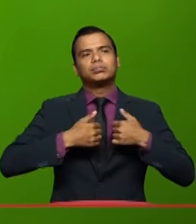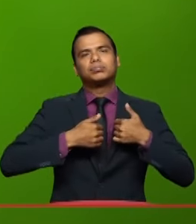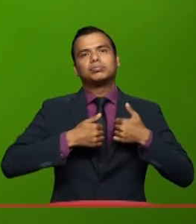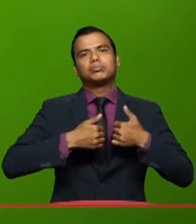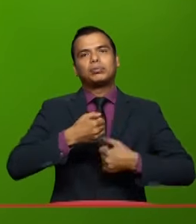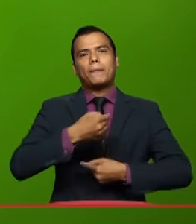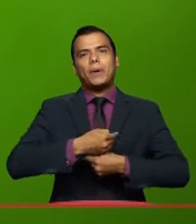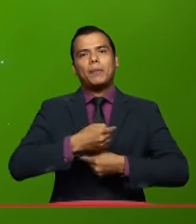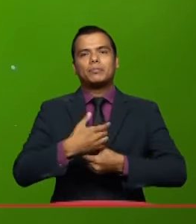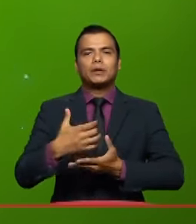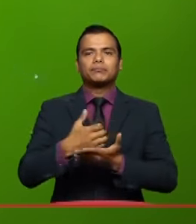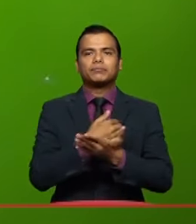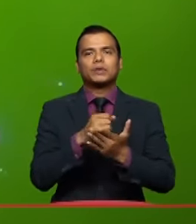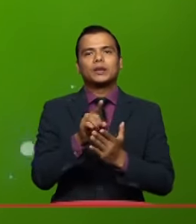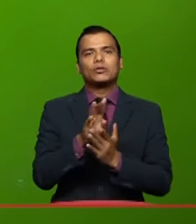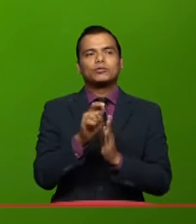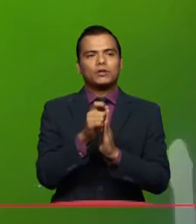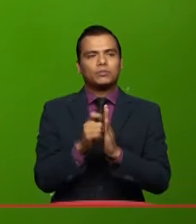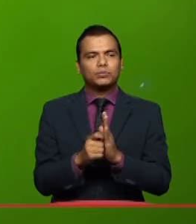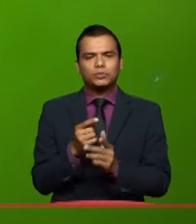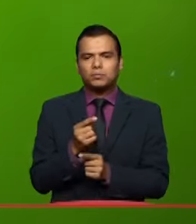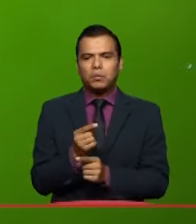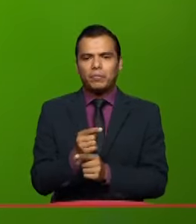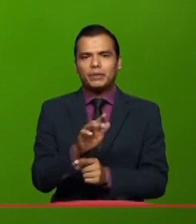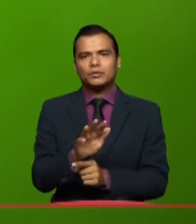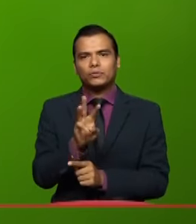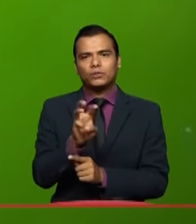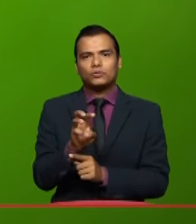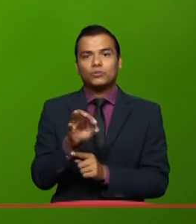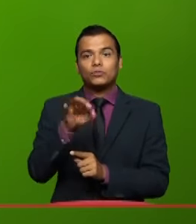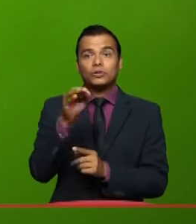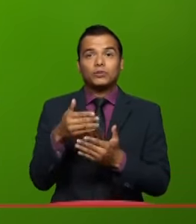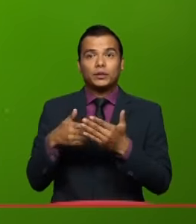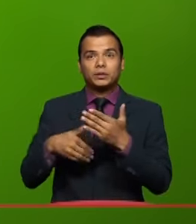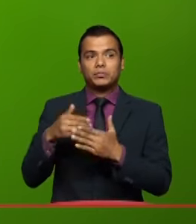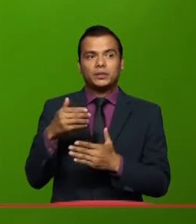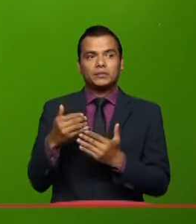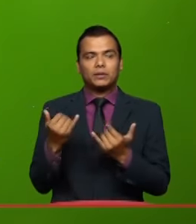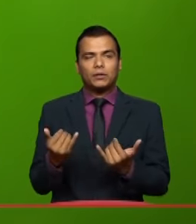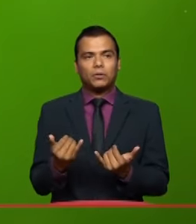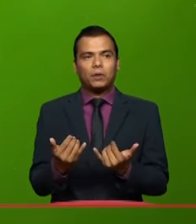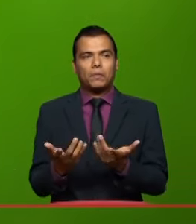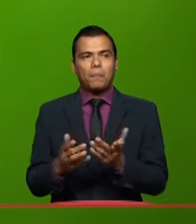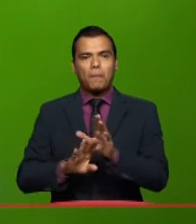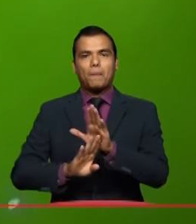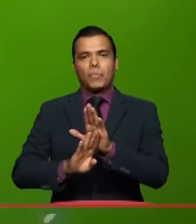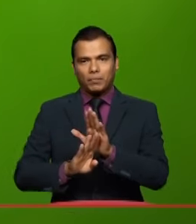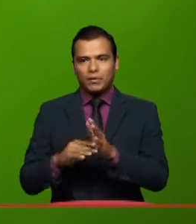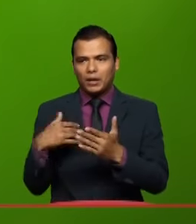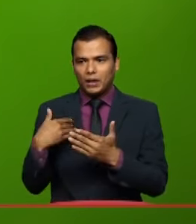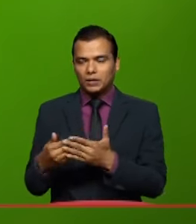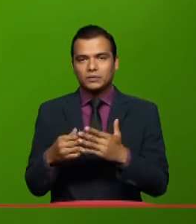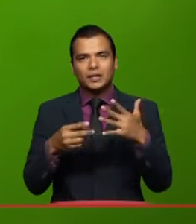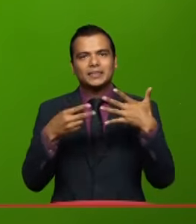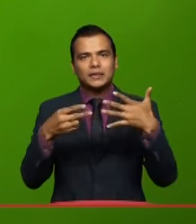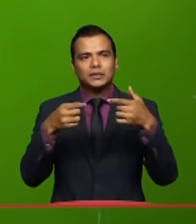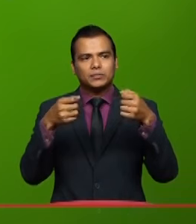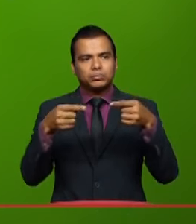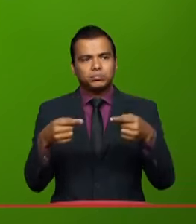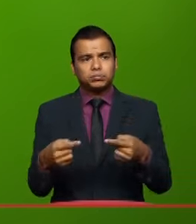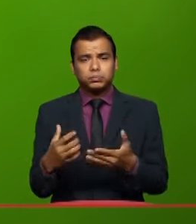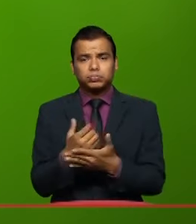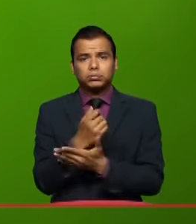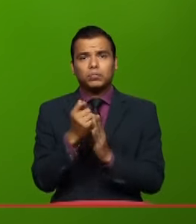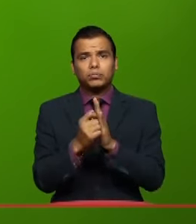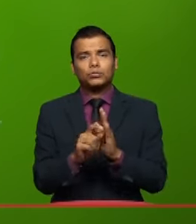primeros 8 partidos de la liga para un rendimiento del 58%, llegó una mala racha de resultados. Solo sumó un